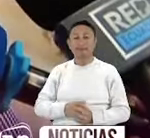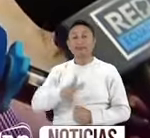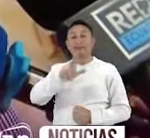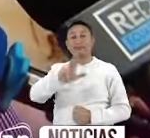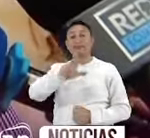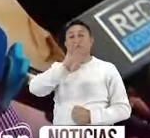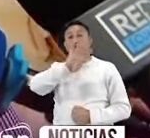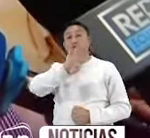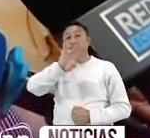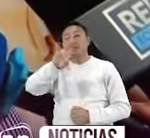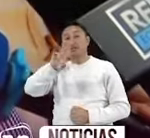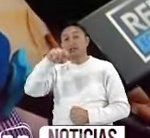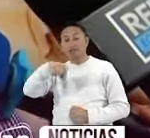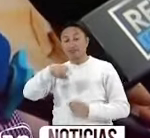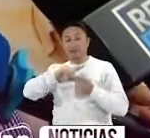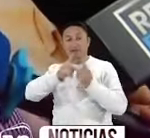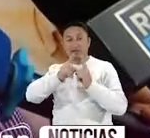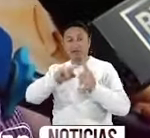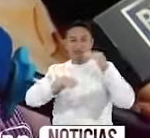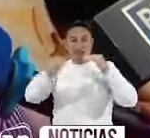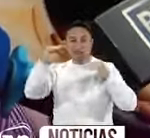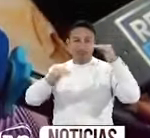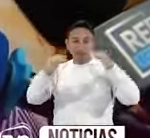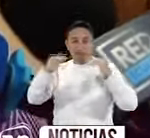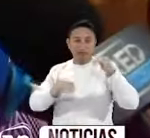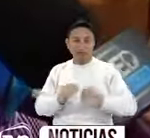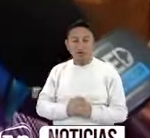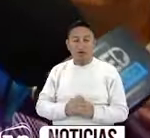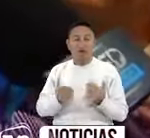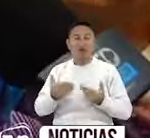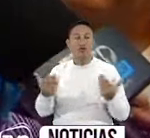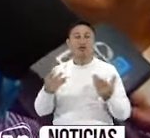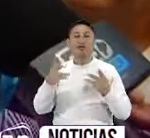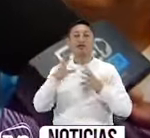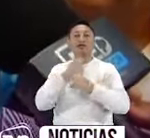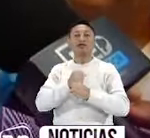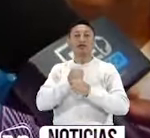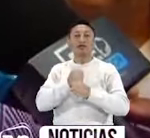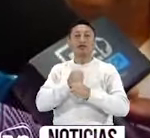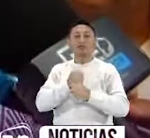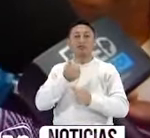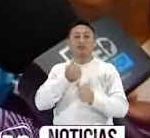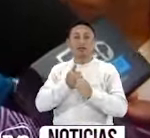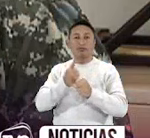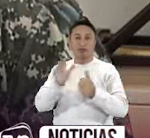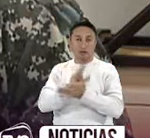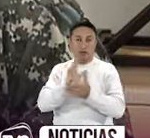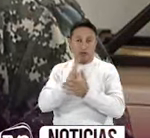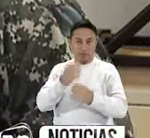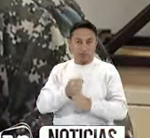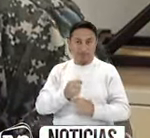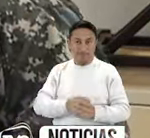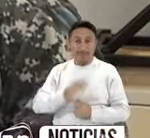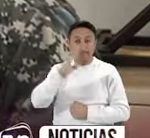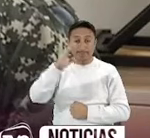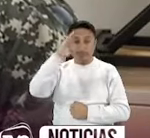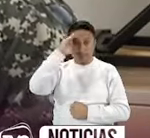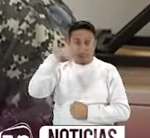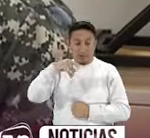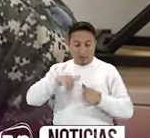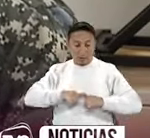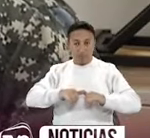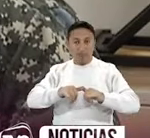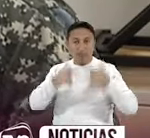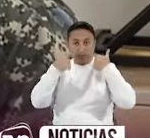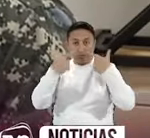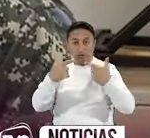va a ir variando en función de cómo se configuran los temas de seguridad alrededor de las instituciones educativas. La Policía Nacional sigue dando la custodia al ingreso